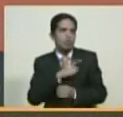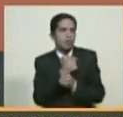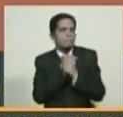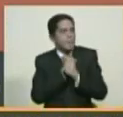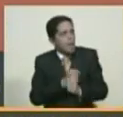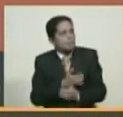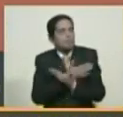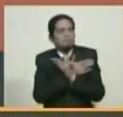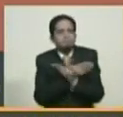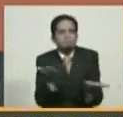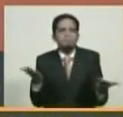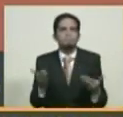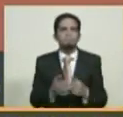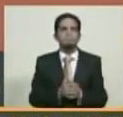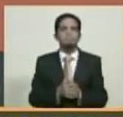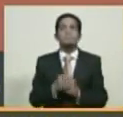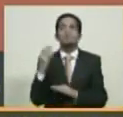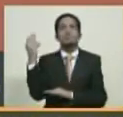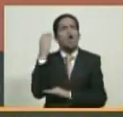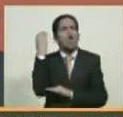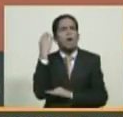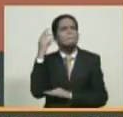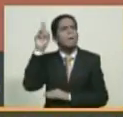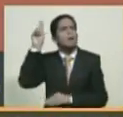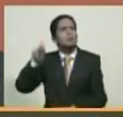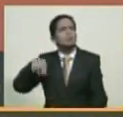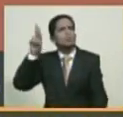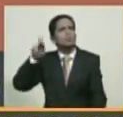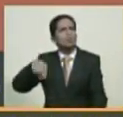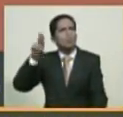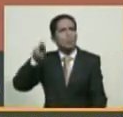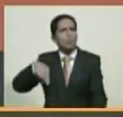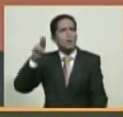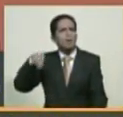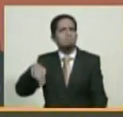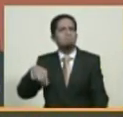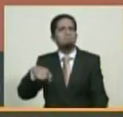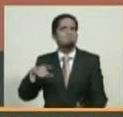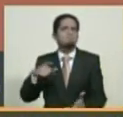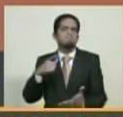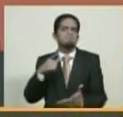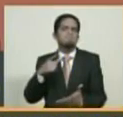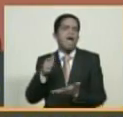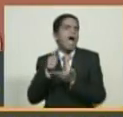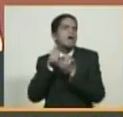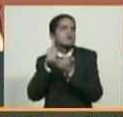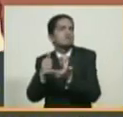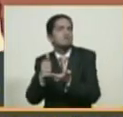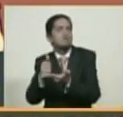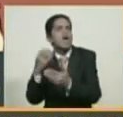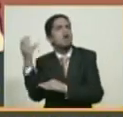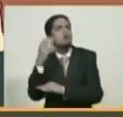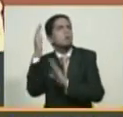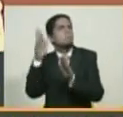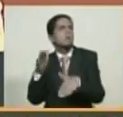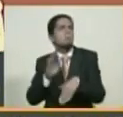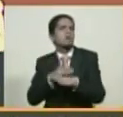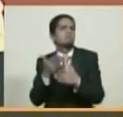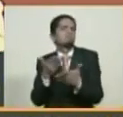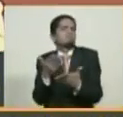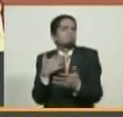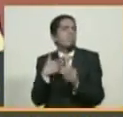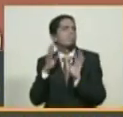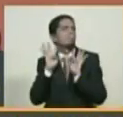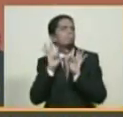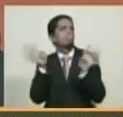porque a diferencia de Colombia, que nunca ha desarrollado un programa de retorno voluntario porque no les interesa atender a